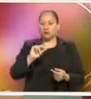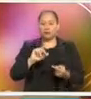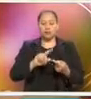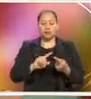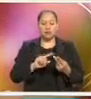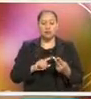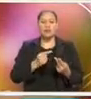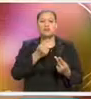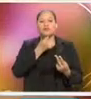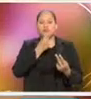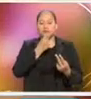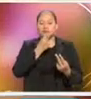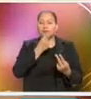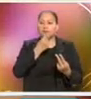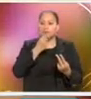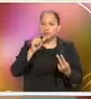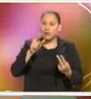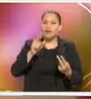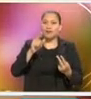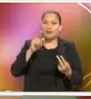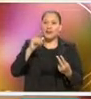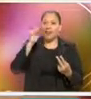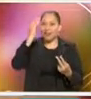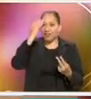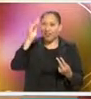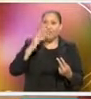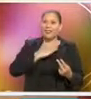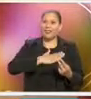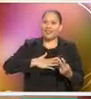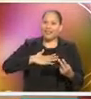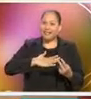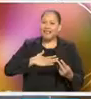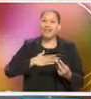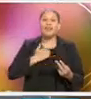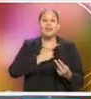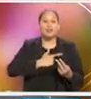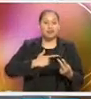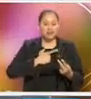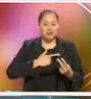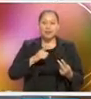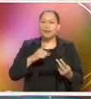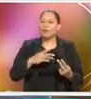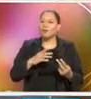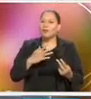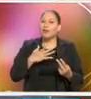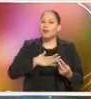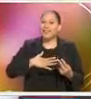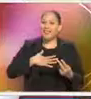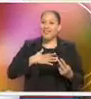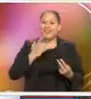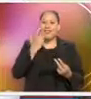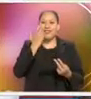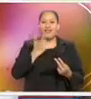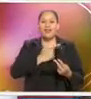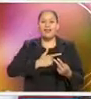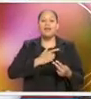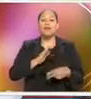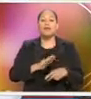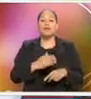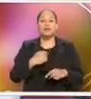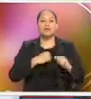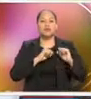que curiosamente, disfrutan lastimar a los demás para sentir como su poder,